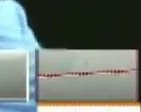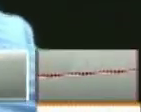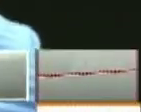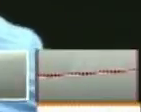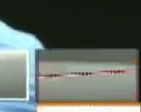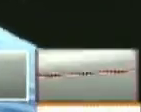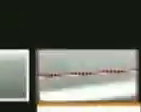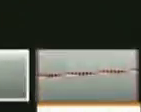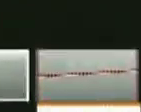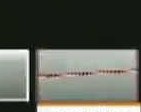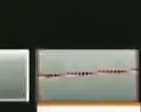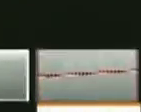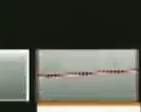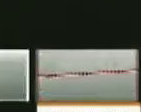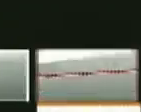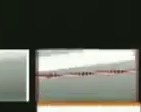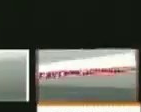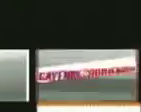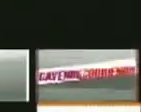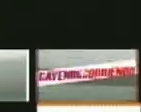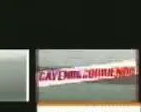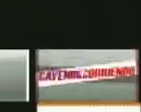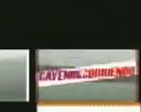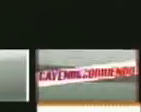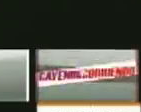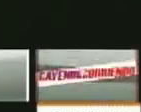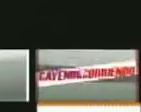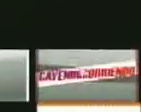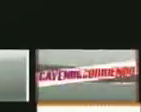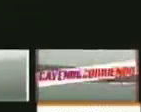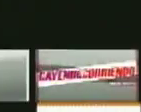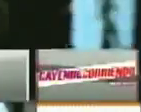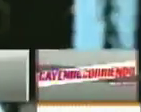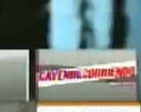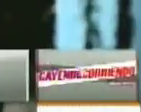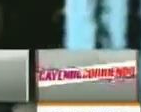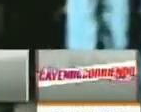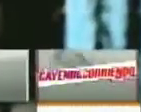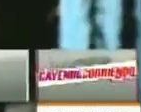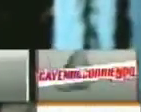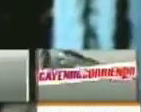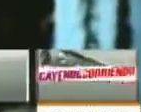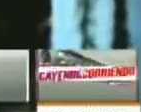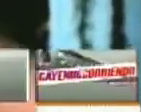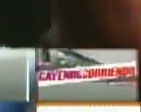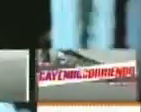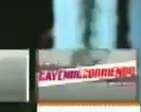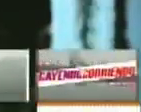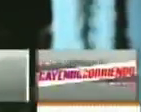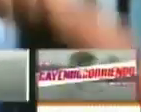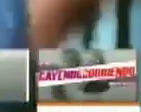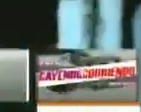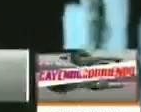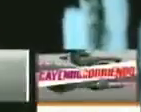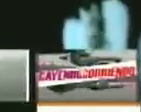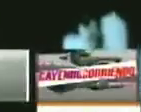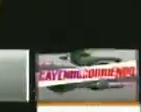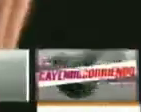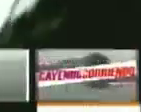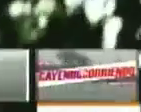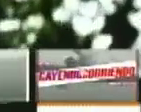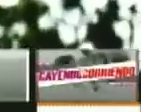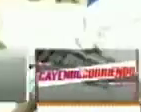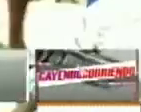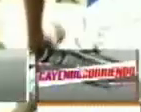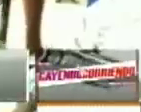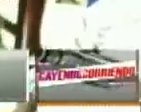y el casabe, el café recién colado y la arepa en el budare. Nosotros somos los pobres, todos nosotros con Chávez. Ni